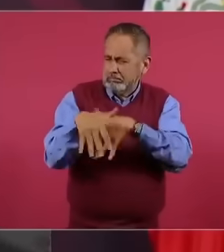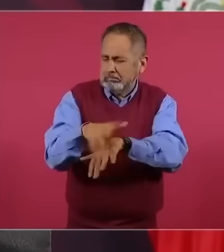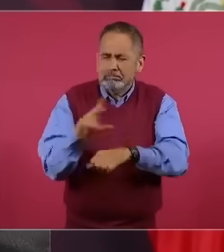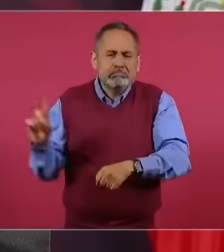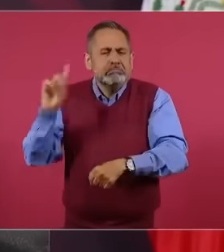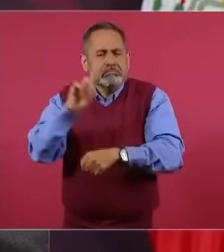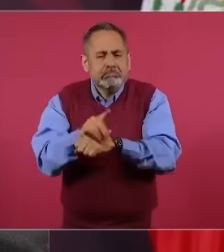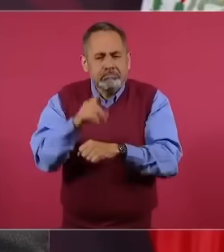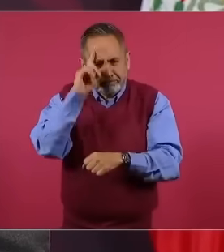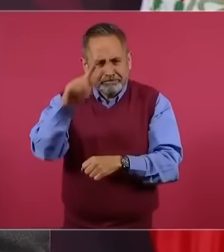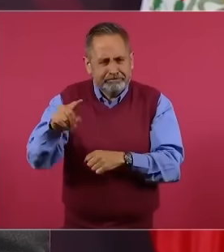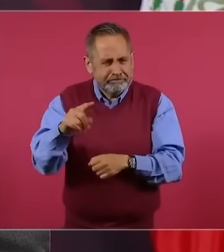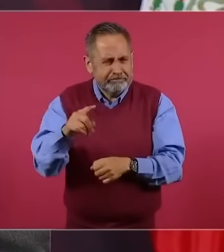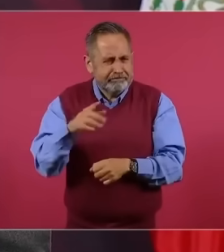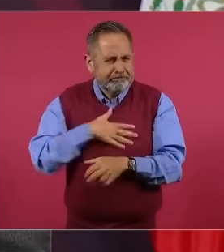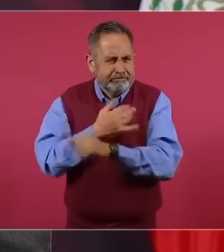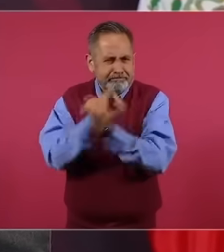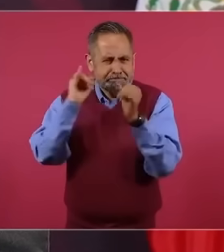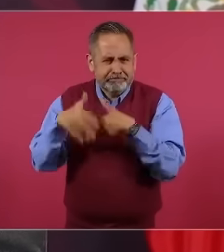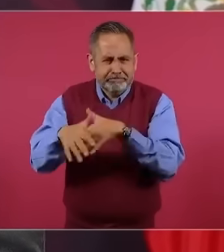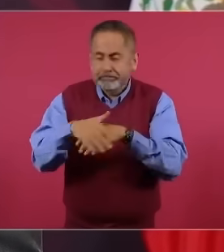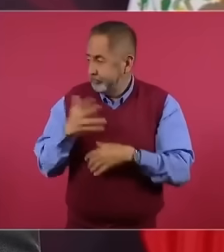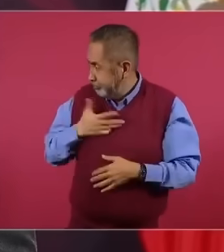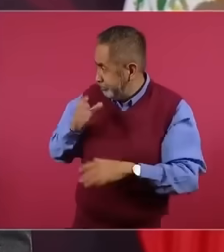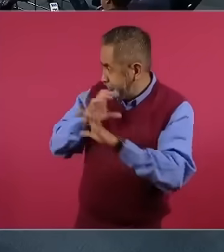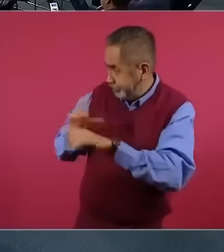desfile. ¿Tienes ahí la canción?